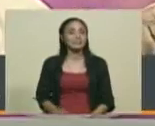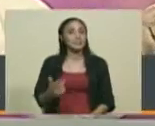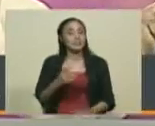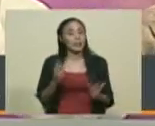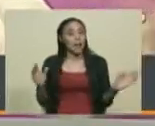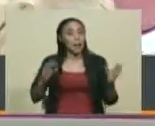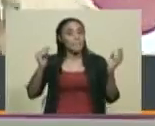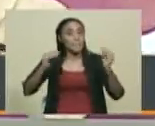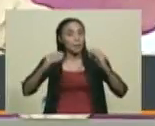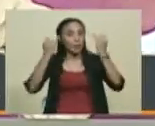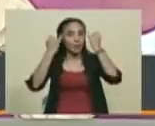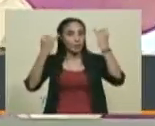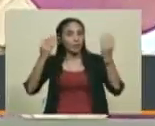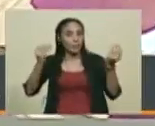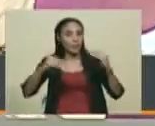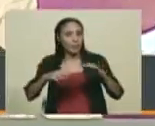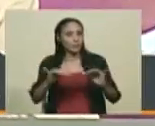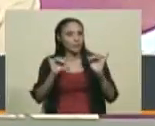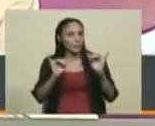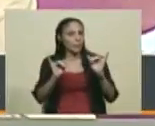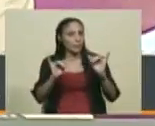más haciendo lo mismo.